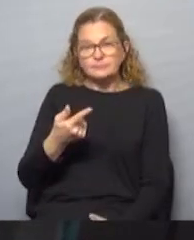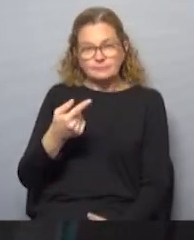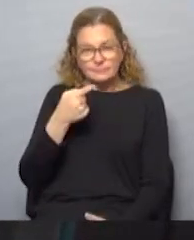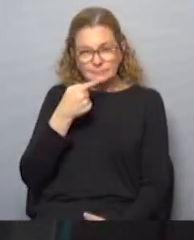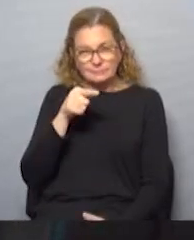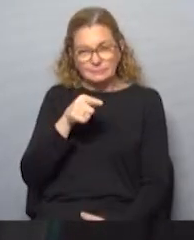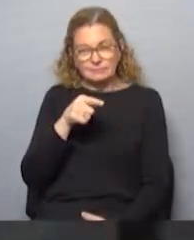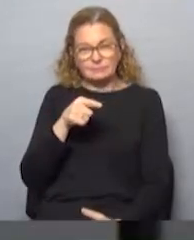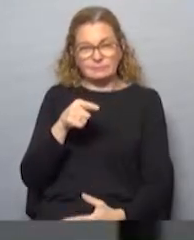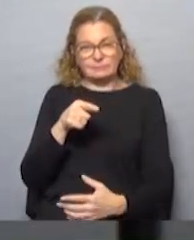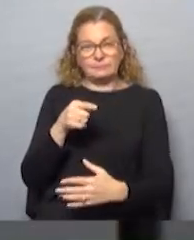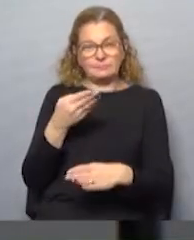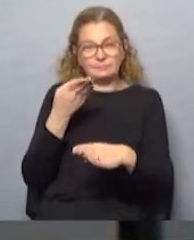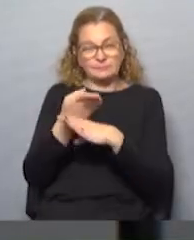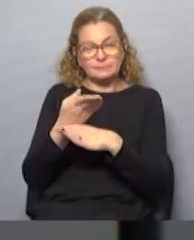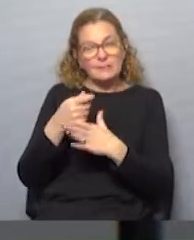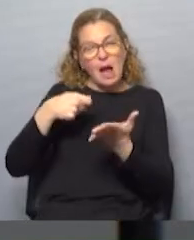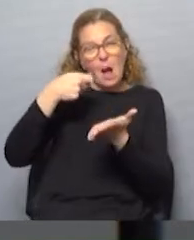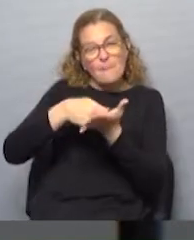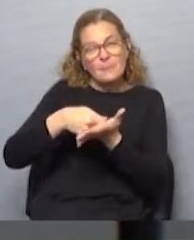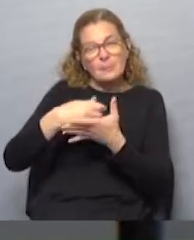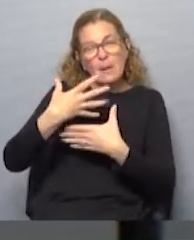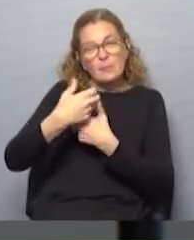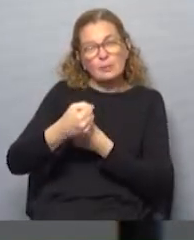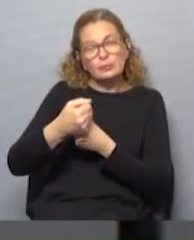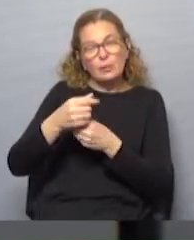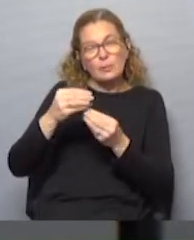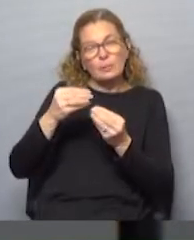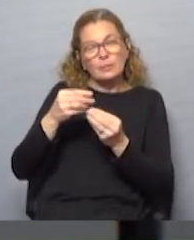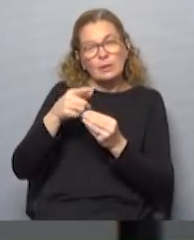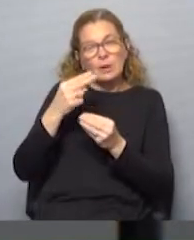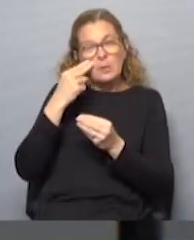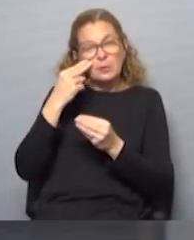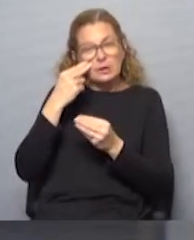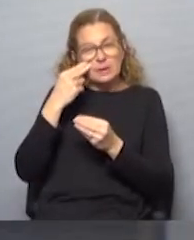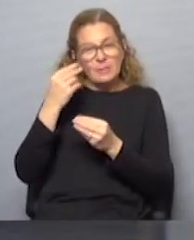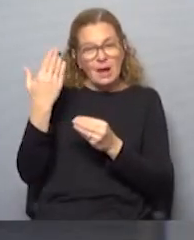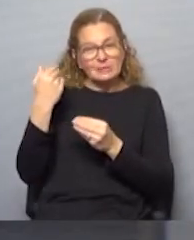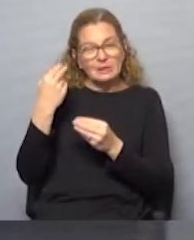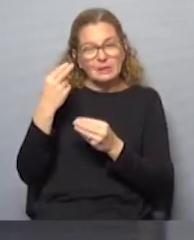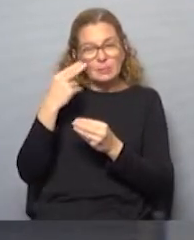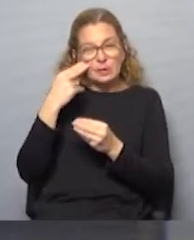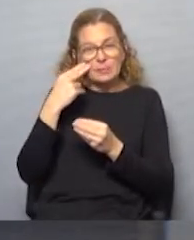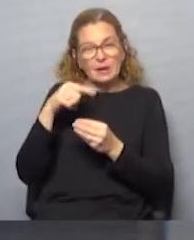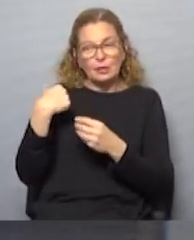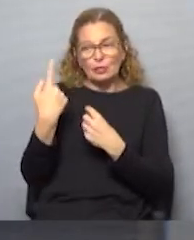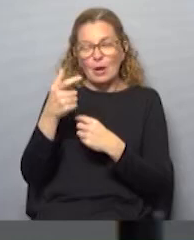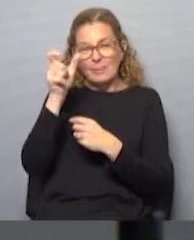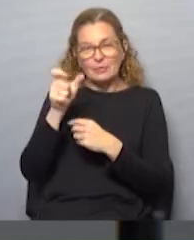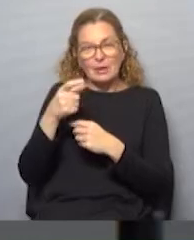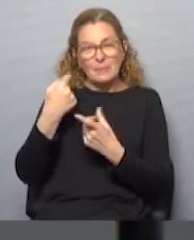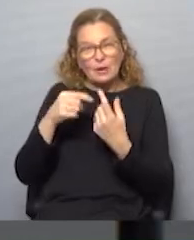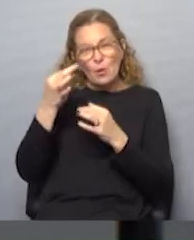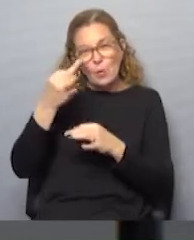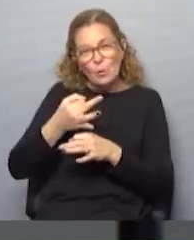de repente pedir apoyo presupuestal en momento de crisis podría resultar antipático frente al grueso de la población pero que